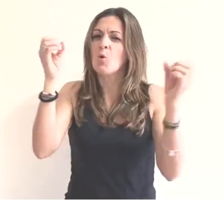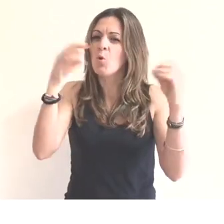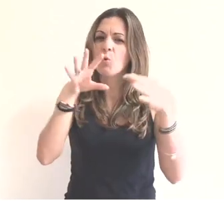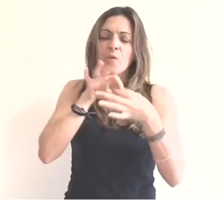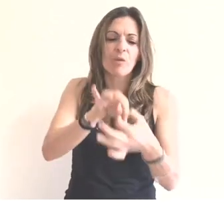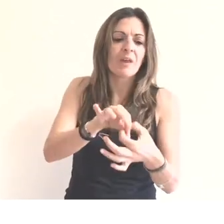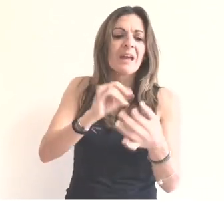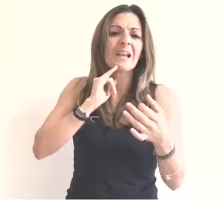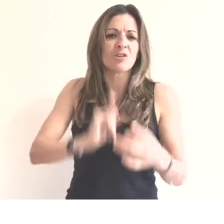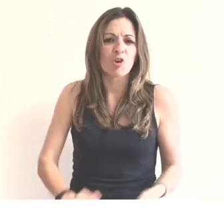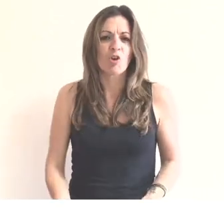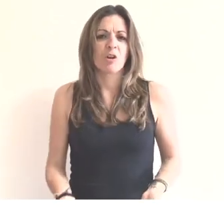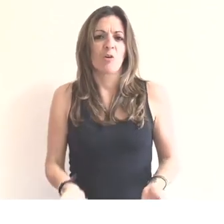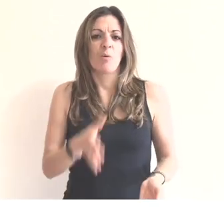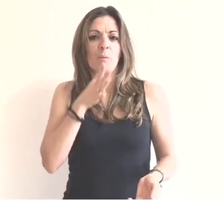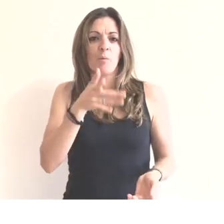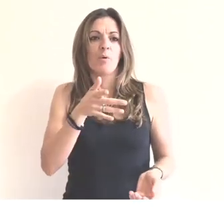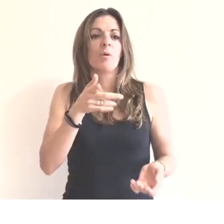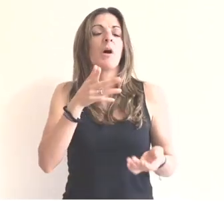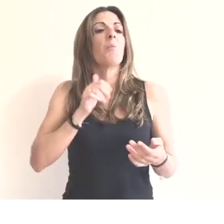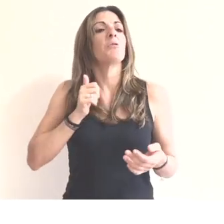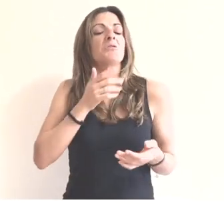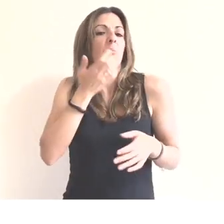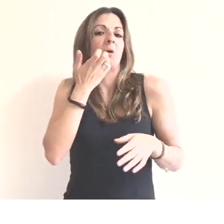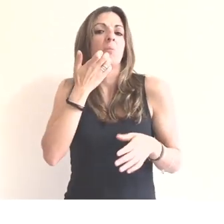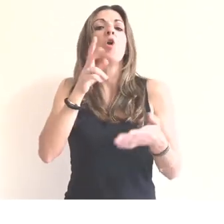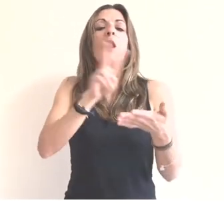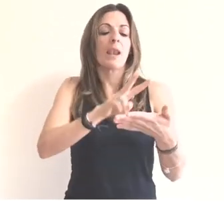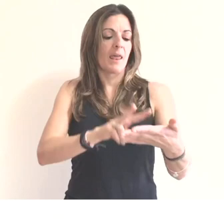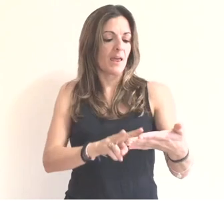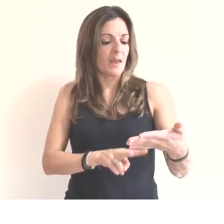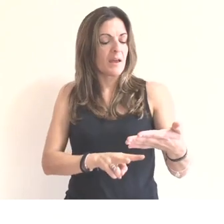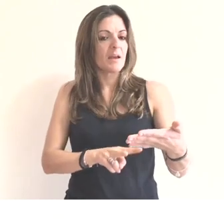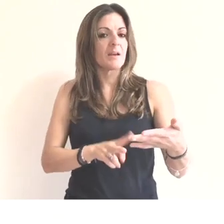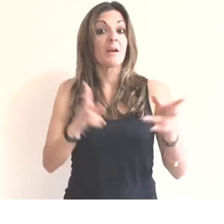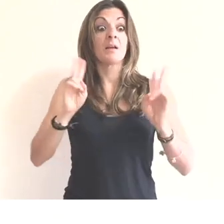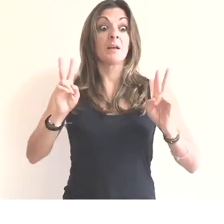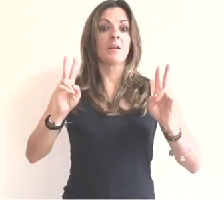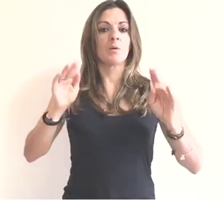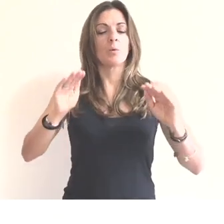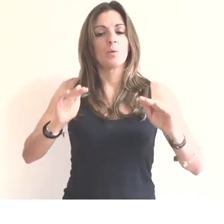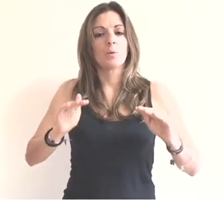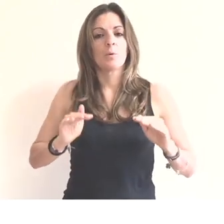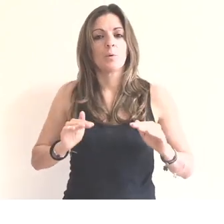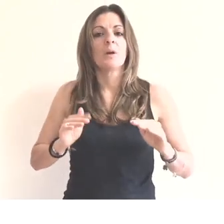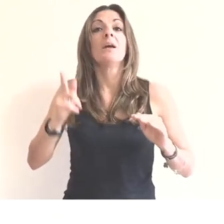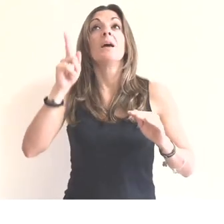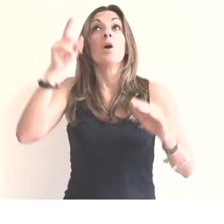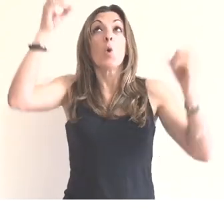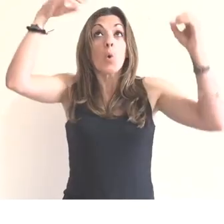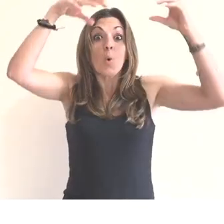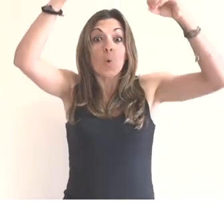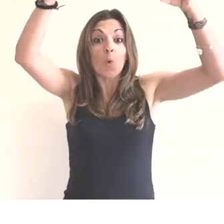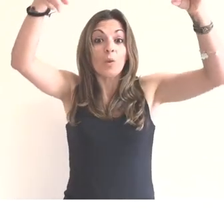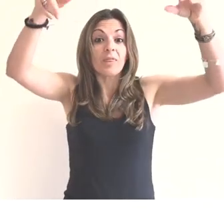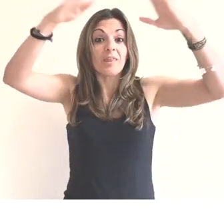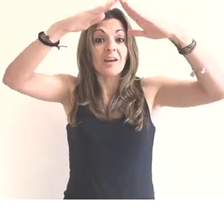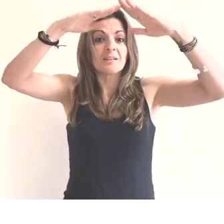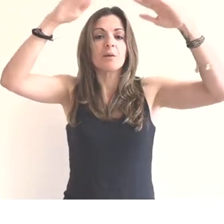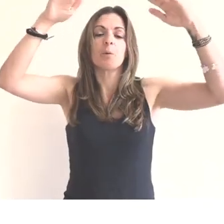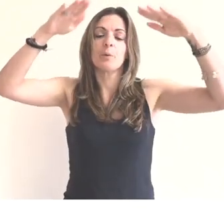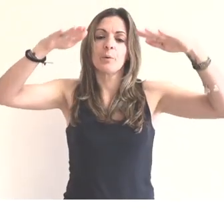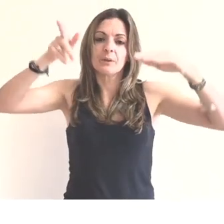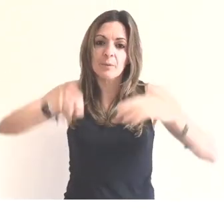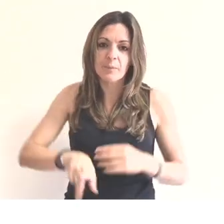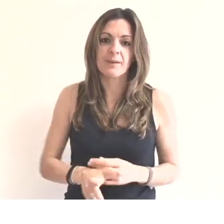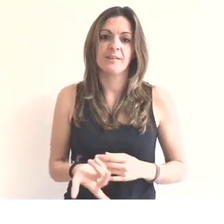activación con luz, elimina en la medida de lo posible los estímulos lumínicos, electrónicos, ve bajando